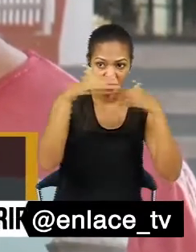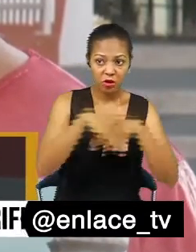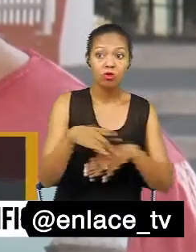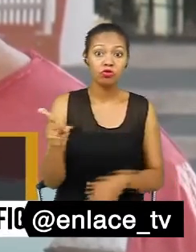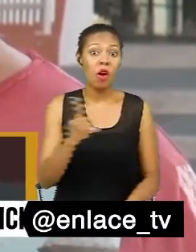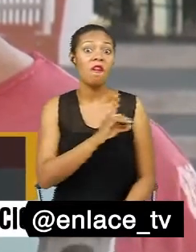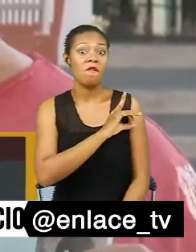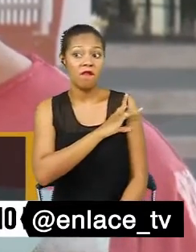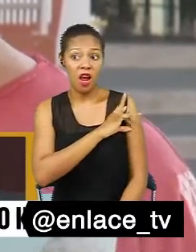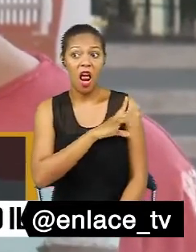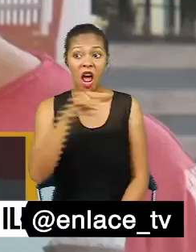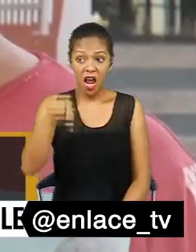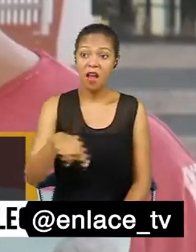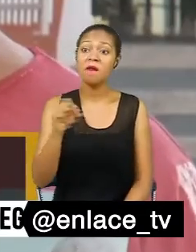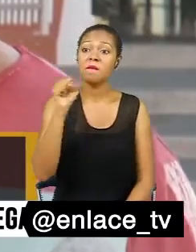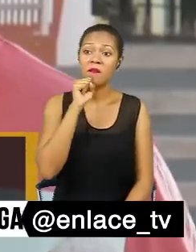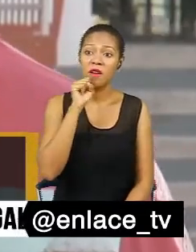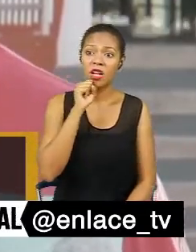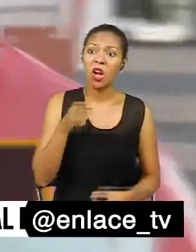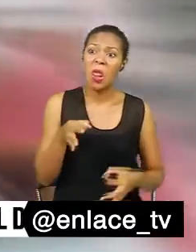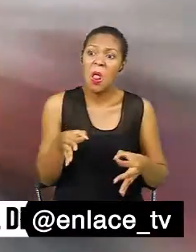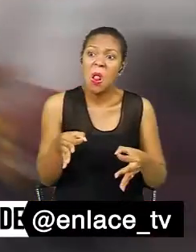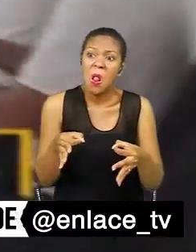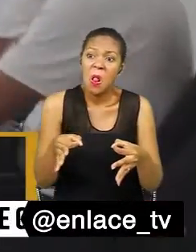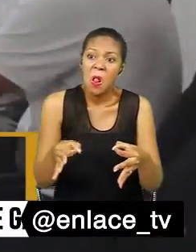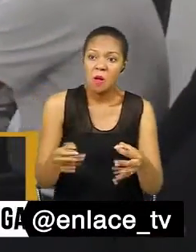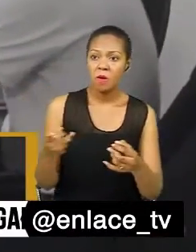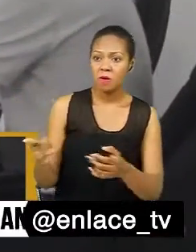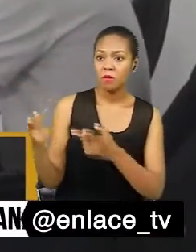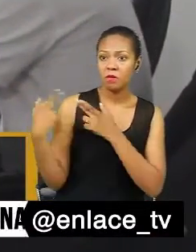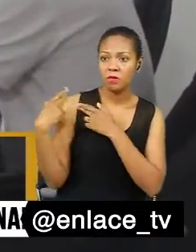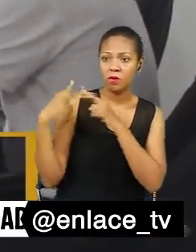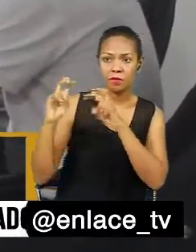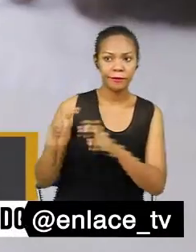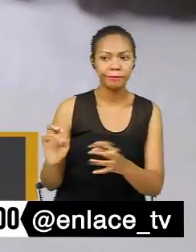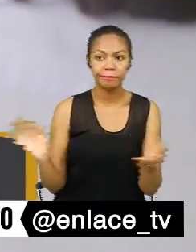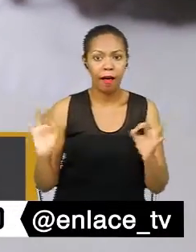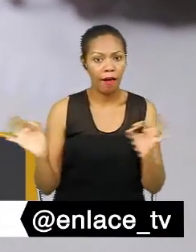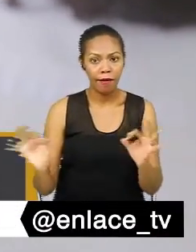aquí de Barranca Bermeja, que también ha sido muy lento por parte de esa fiscalía.